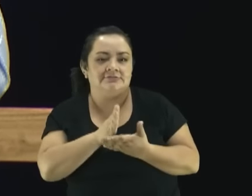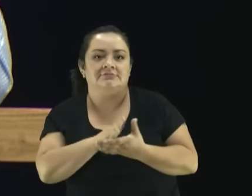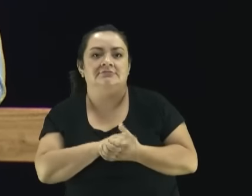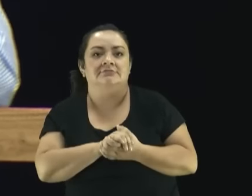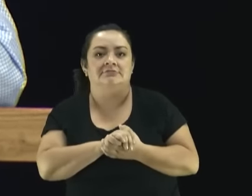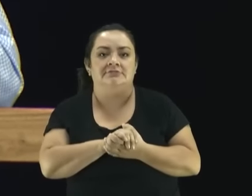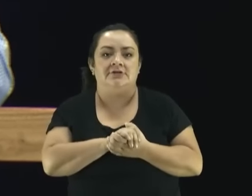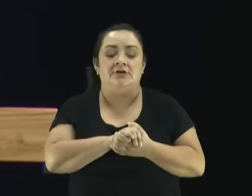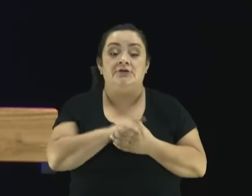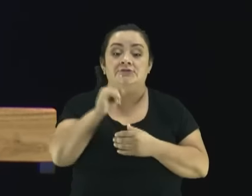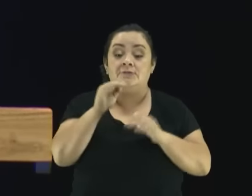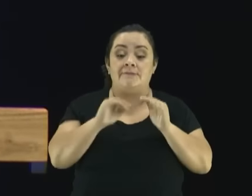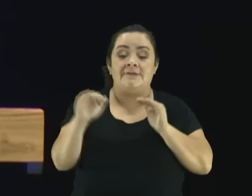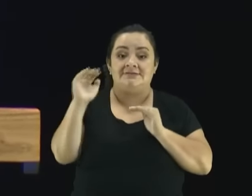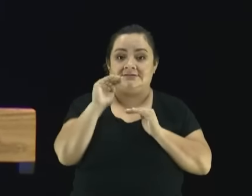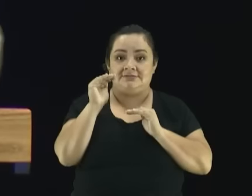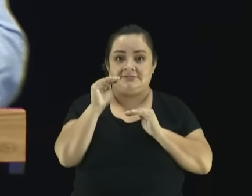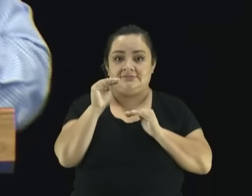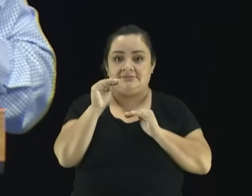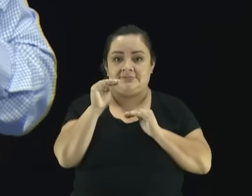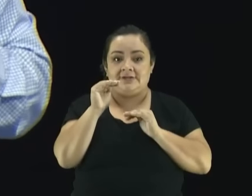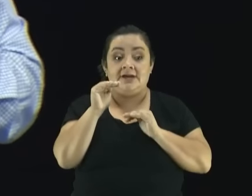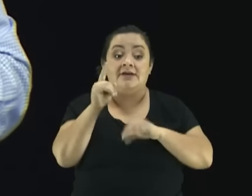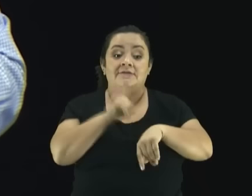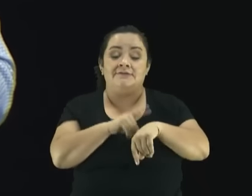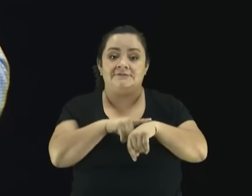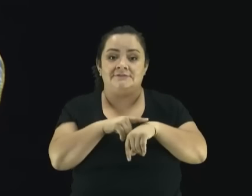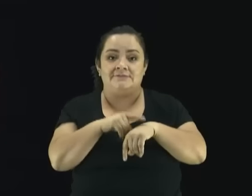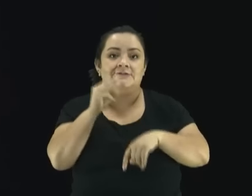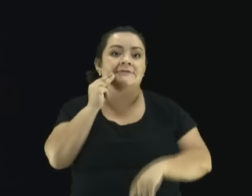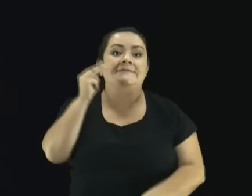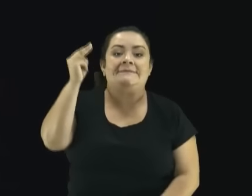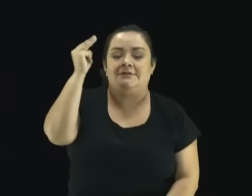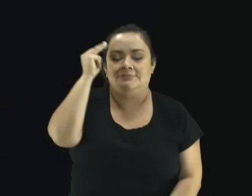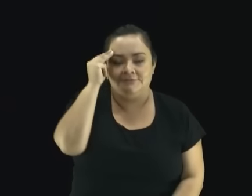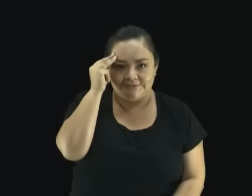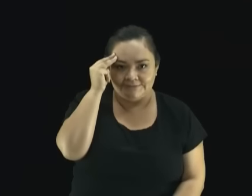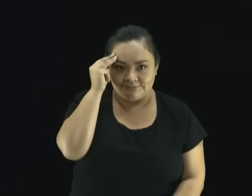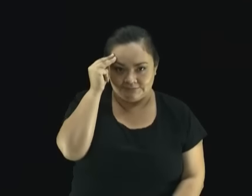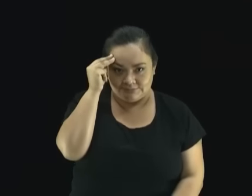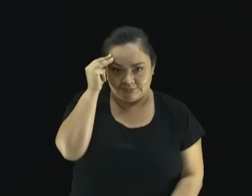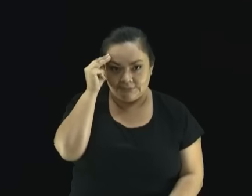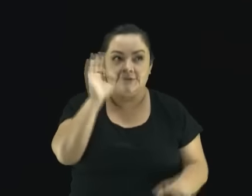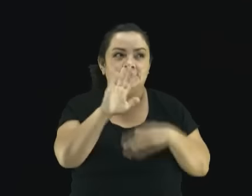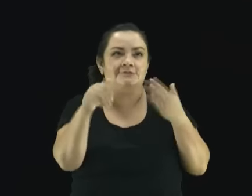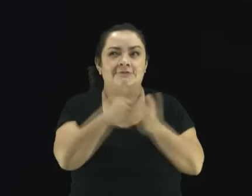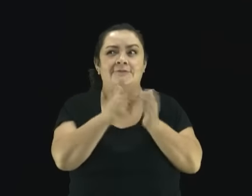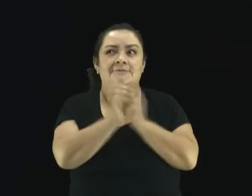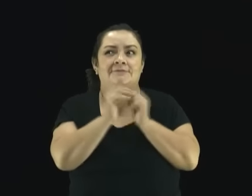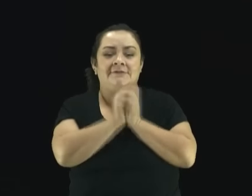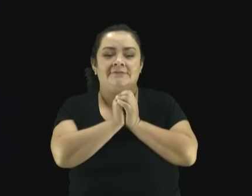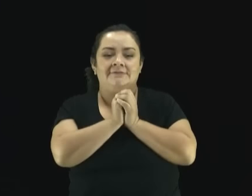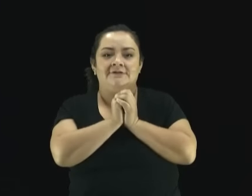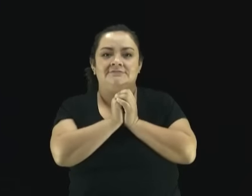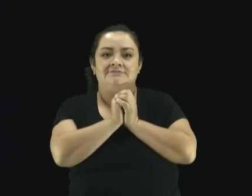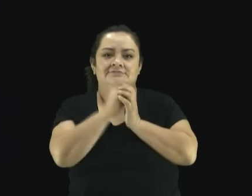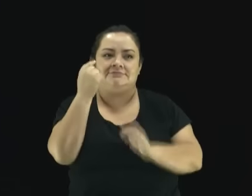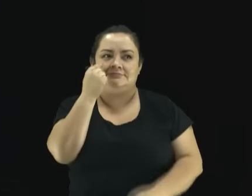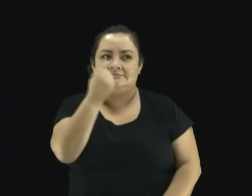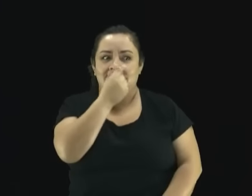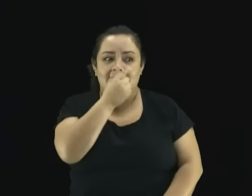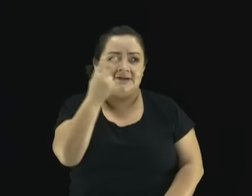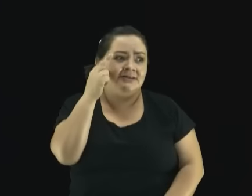tú ya estás más arriba iglesia es tiempo de crecer y cuando las cosas se pongan feas no ponga sus ojos